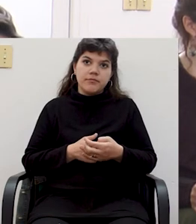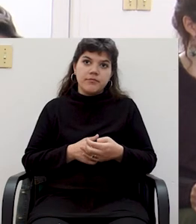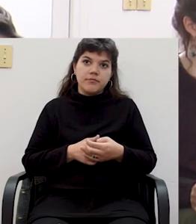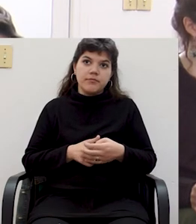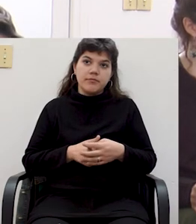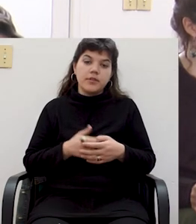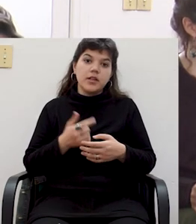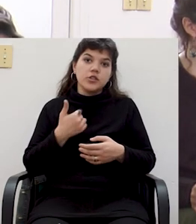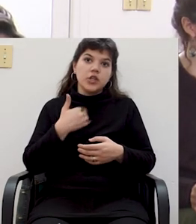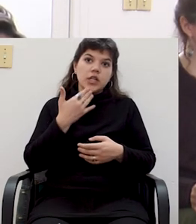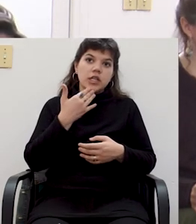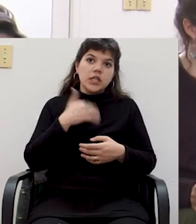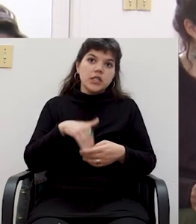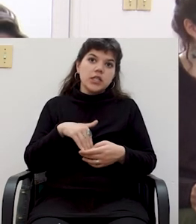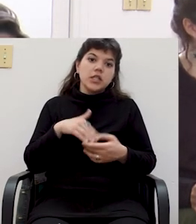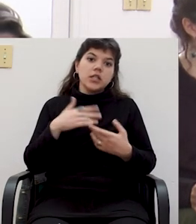Yo entiendo